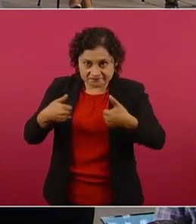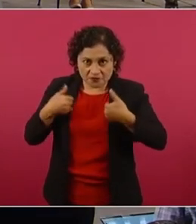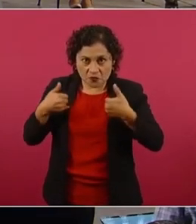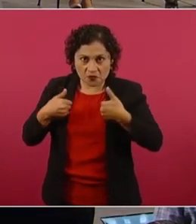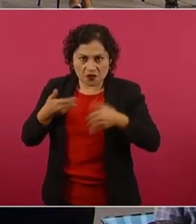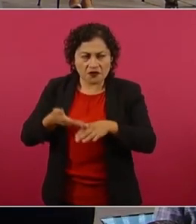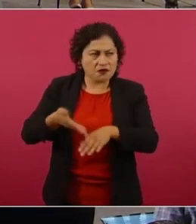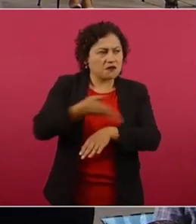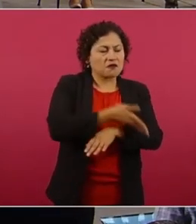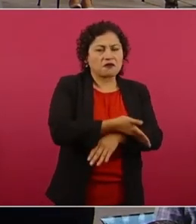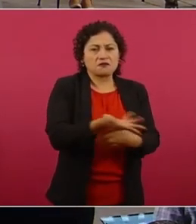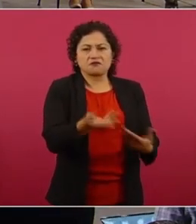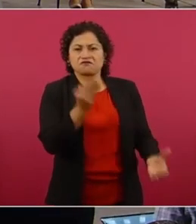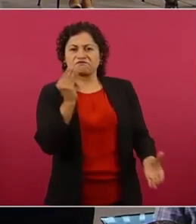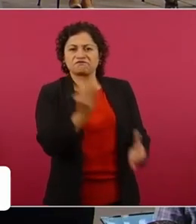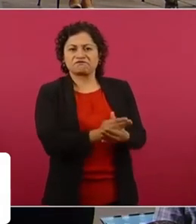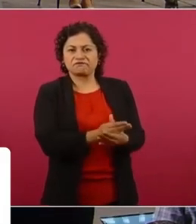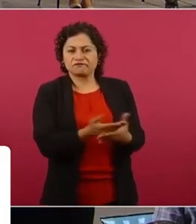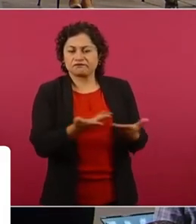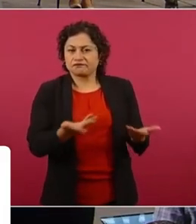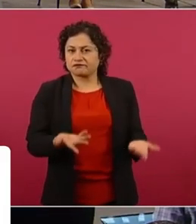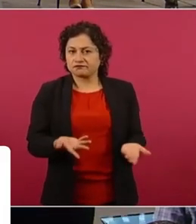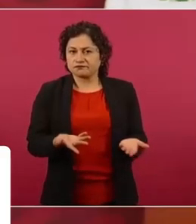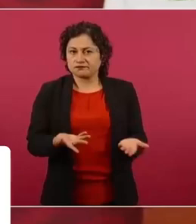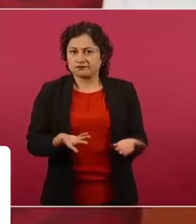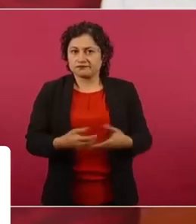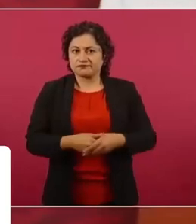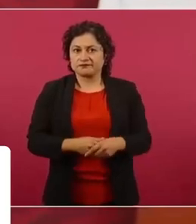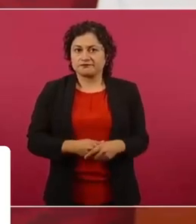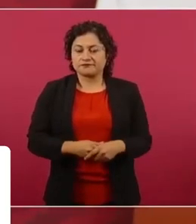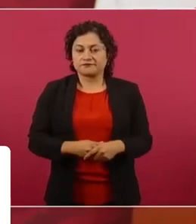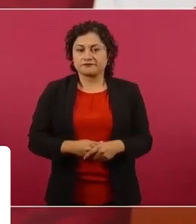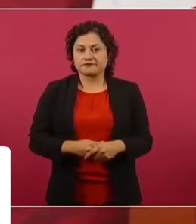Nada, nada más los